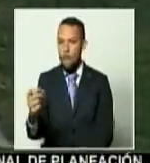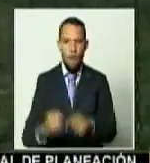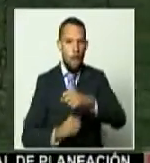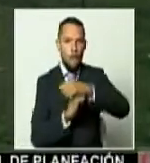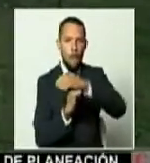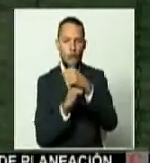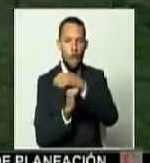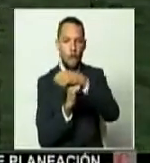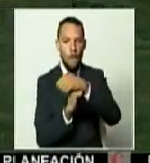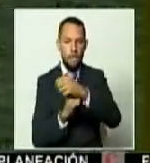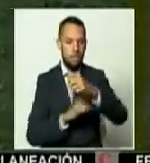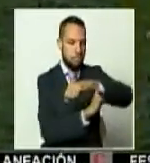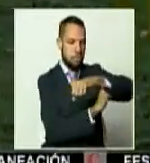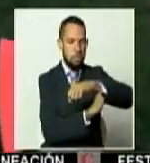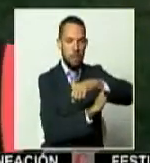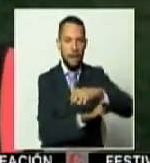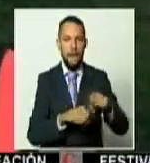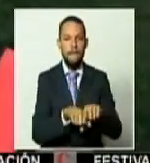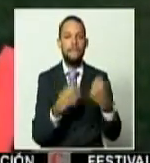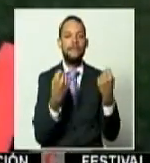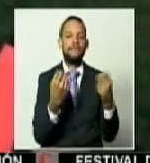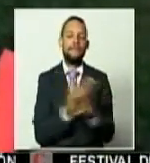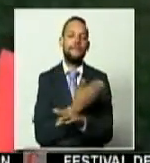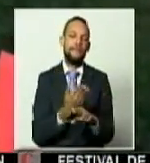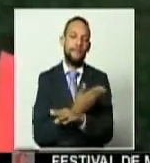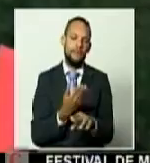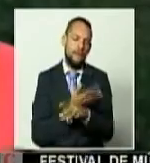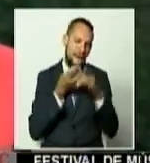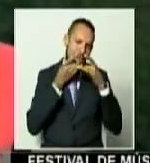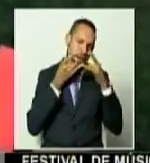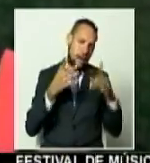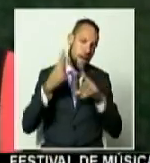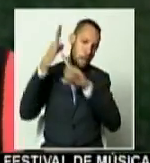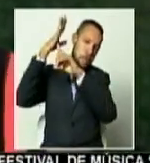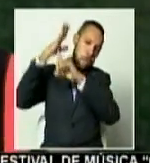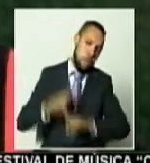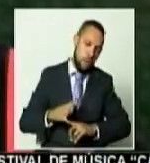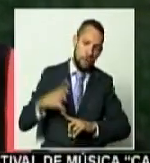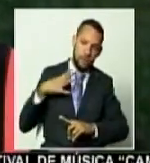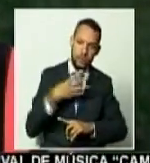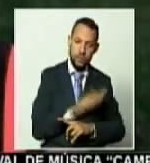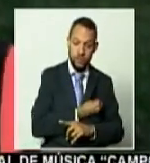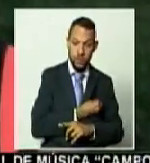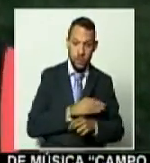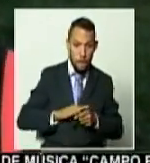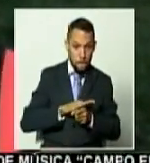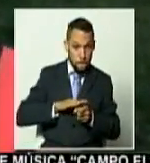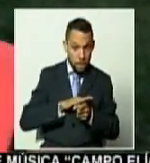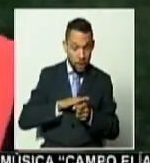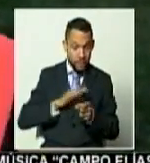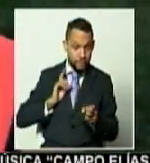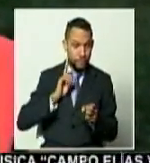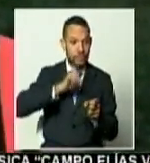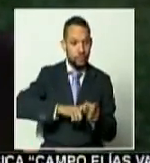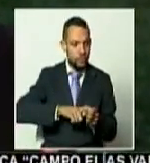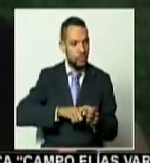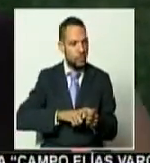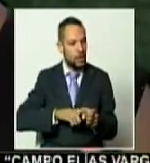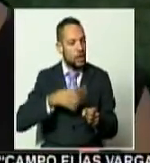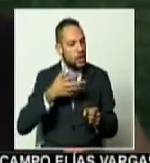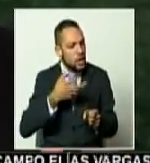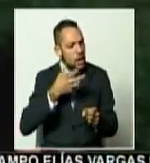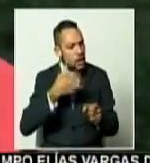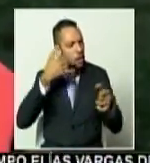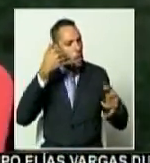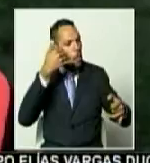niños. Yo creo que está muy abandonado, porque pues nosotros los habitantes y los usuarios que utilizamos